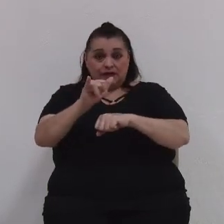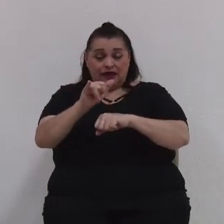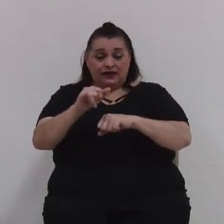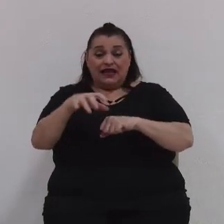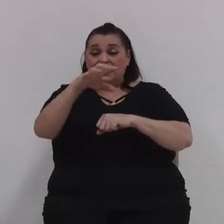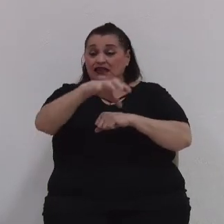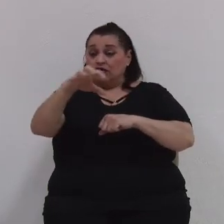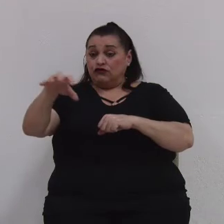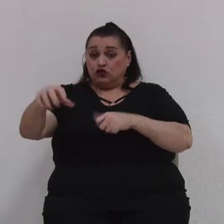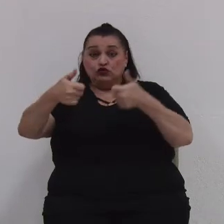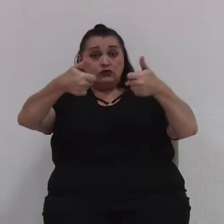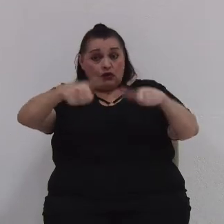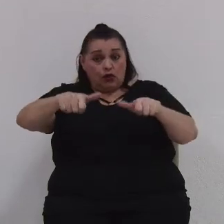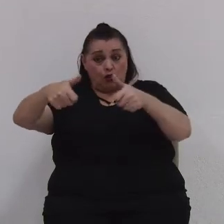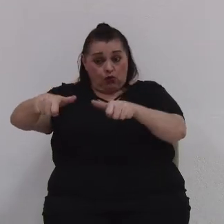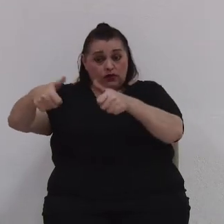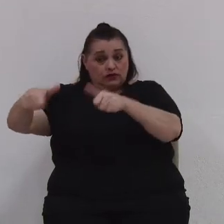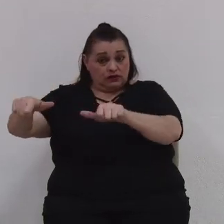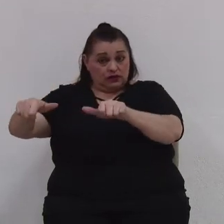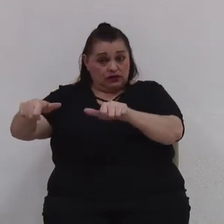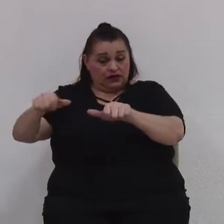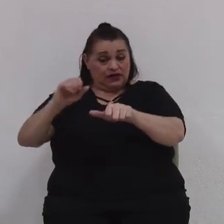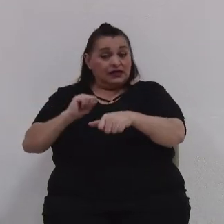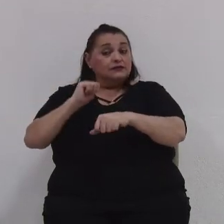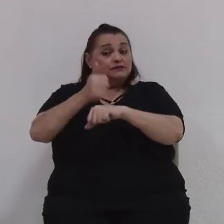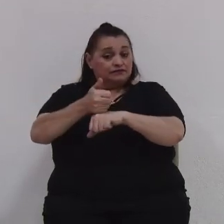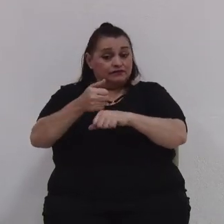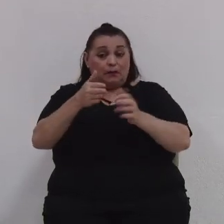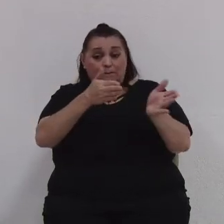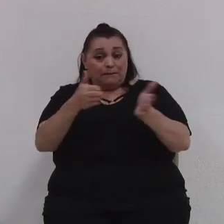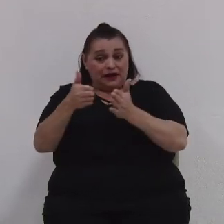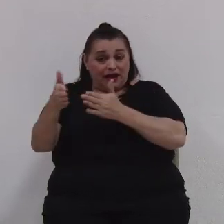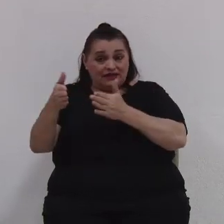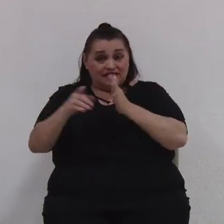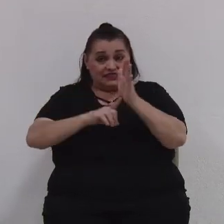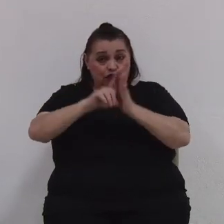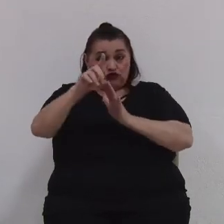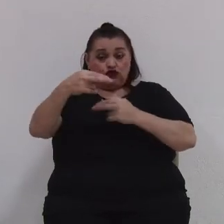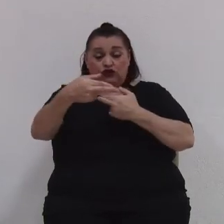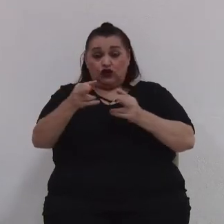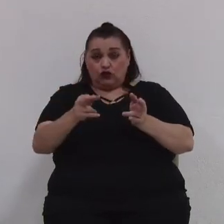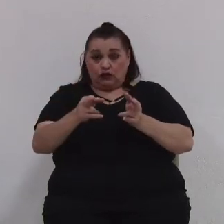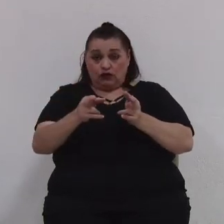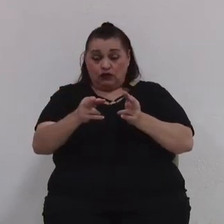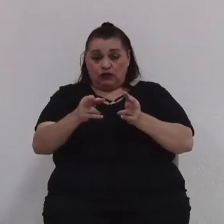territorios acuerden incorporar en esos planes de desarrollo regional